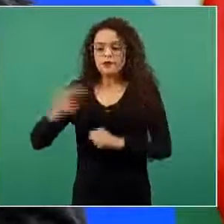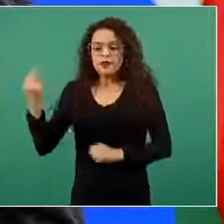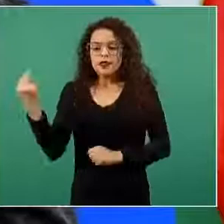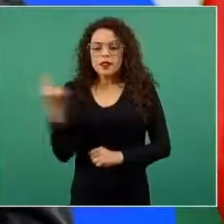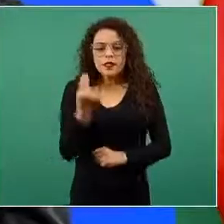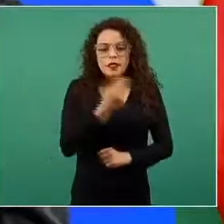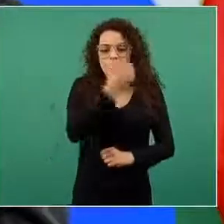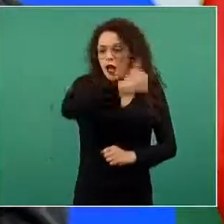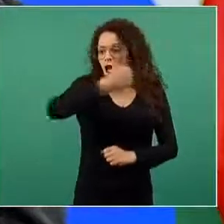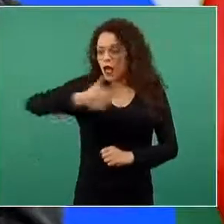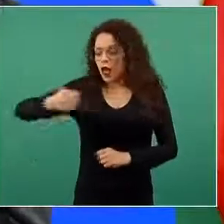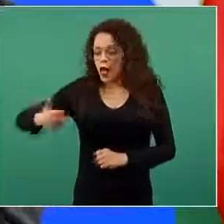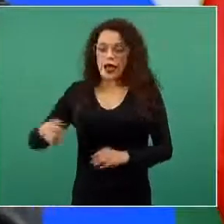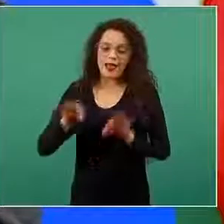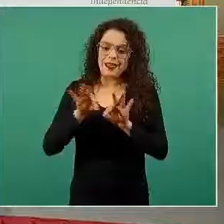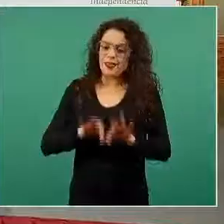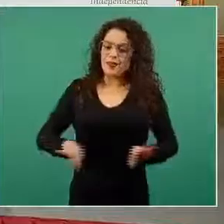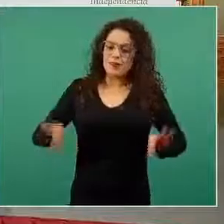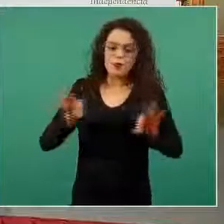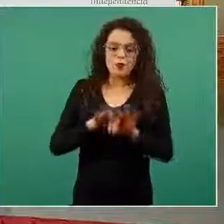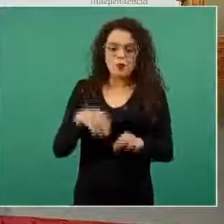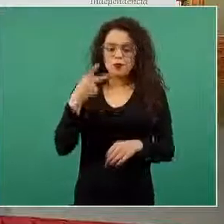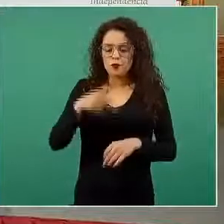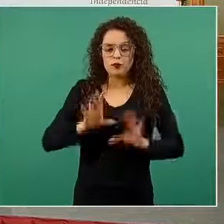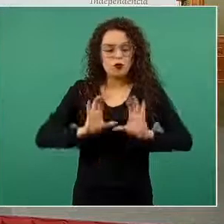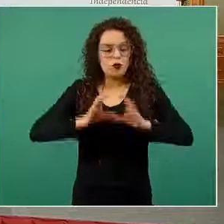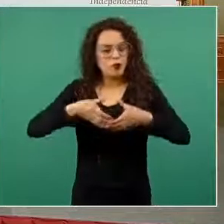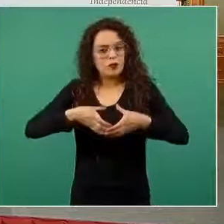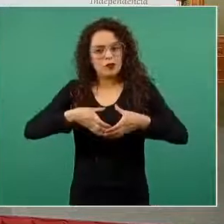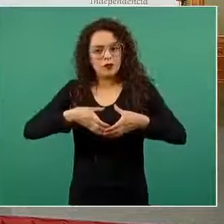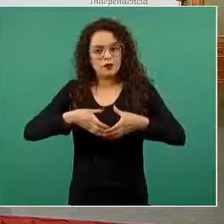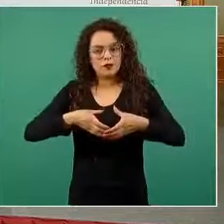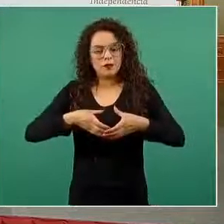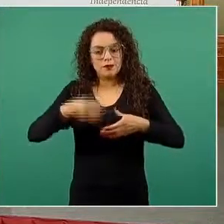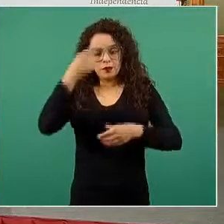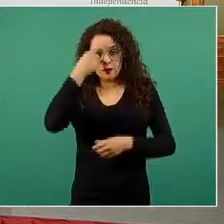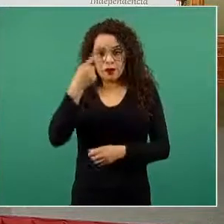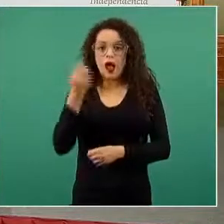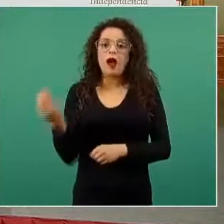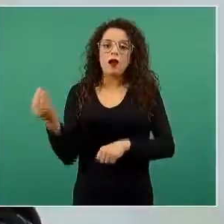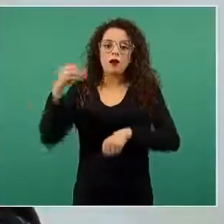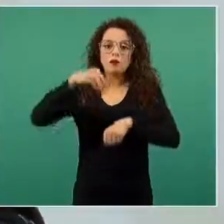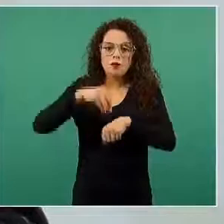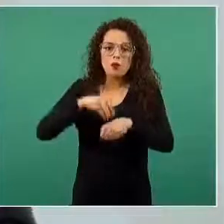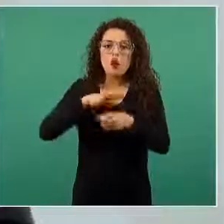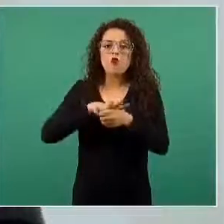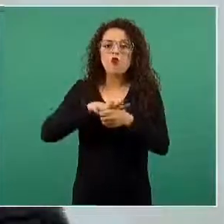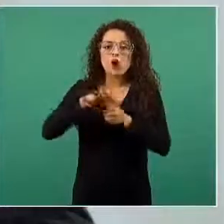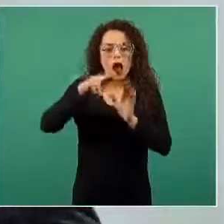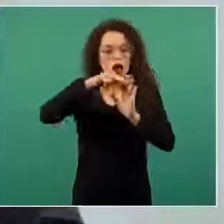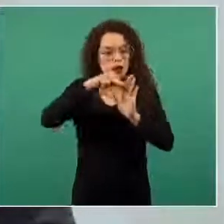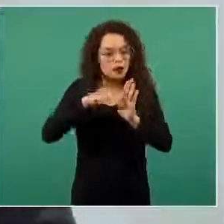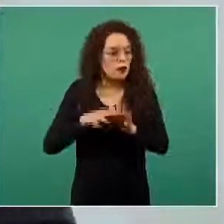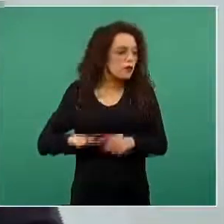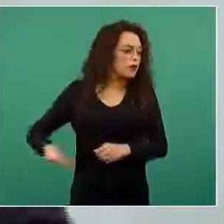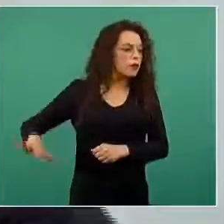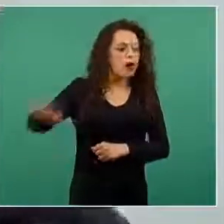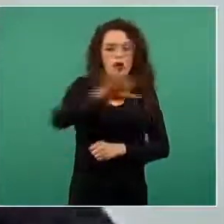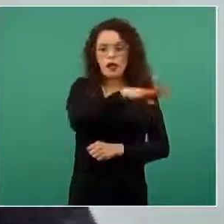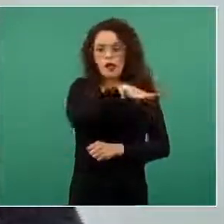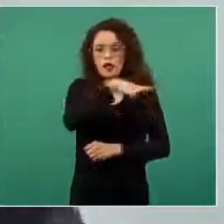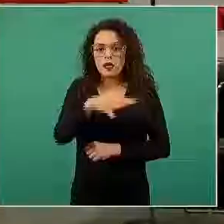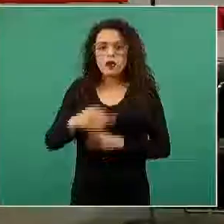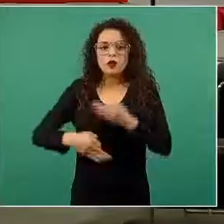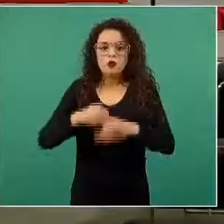cada necesidad, sobre cada una de las comunidades, para normar la conducta a seguir en general, de